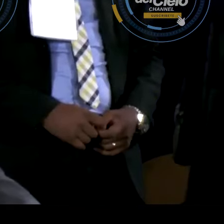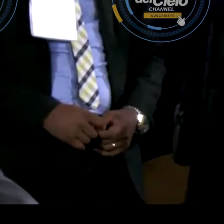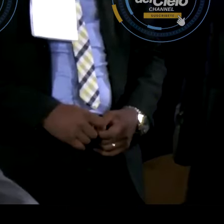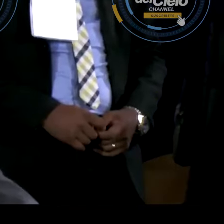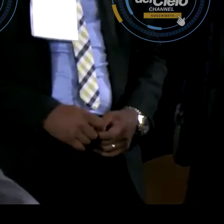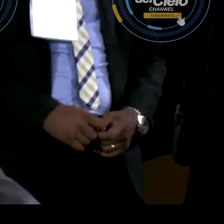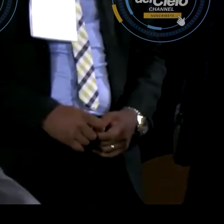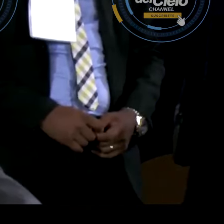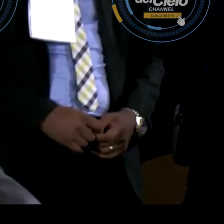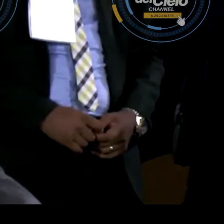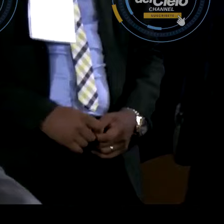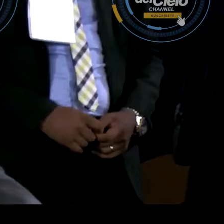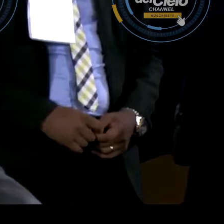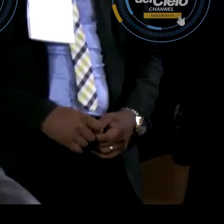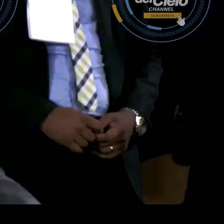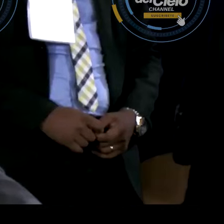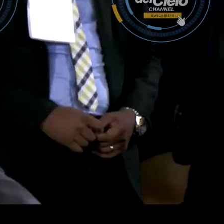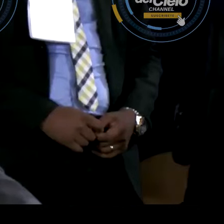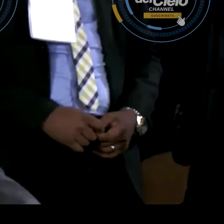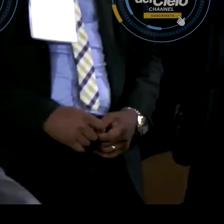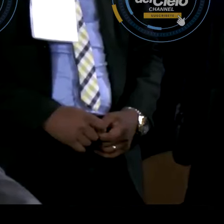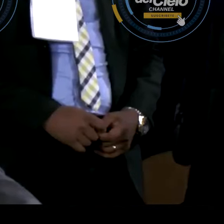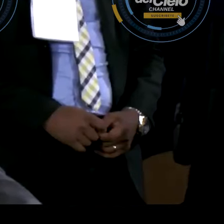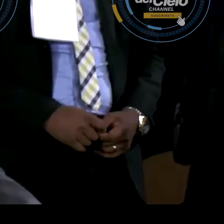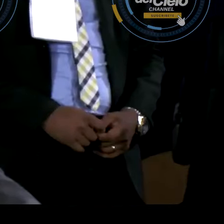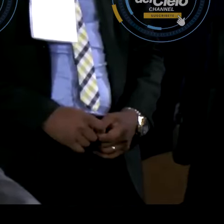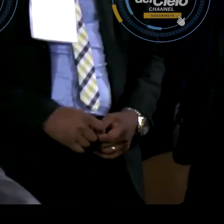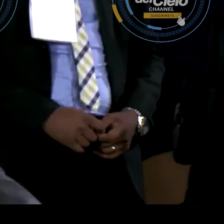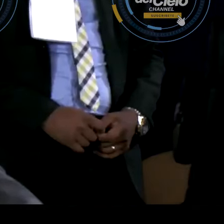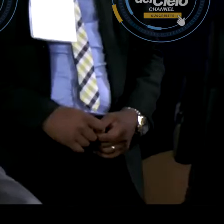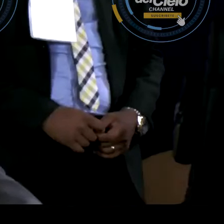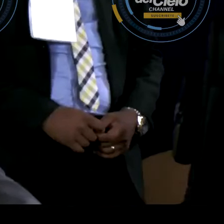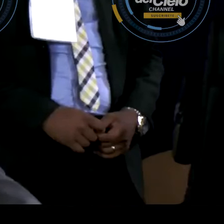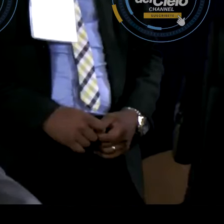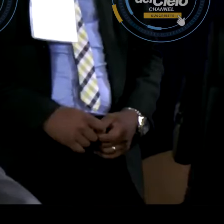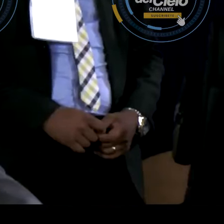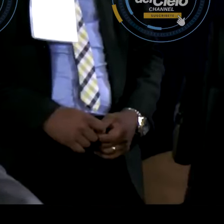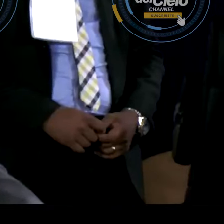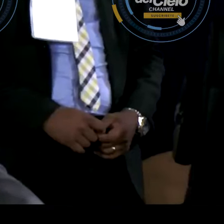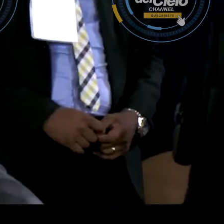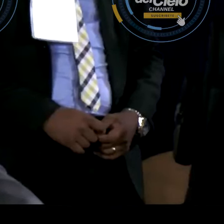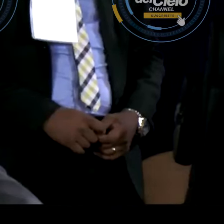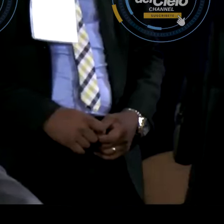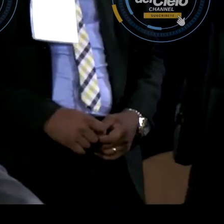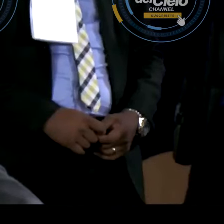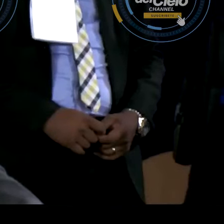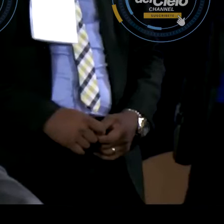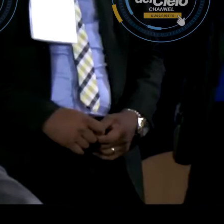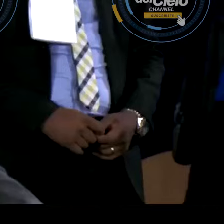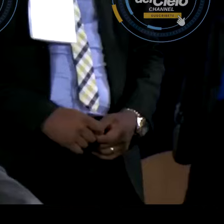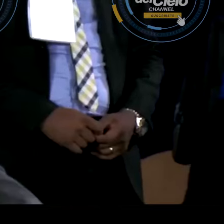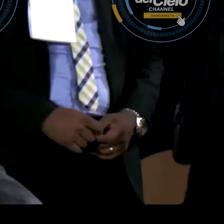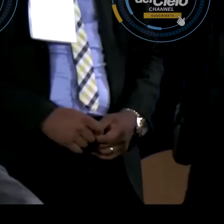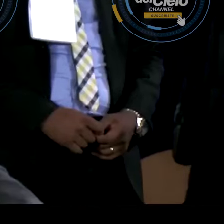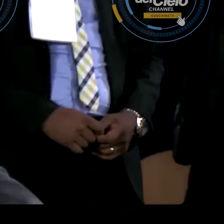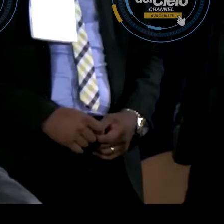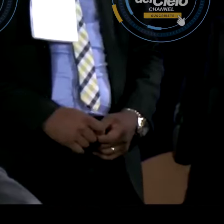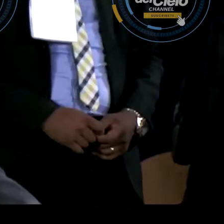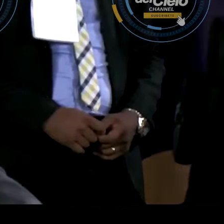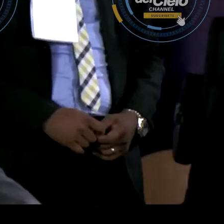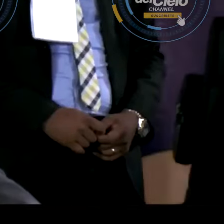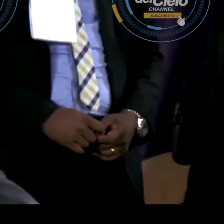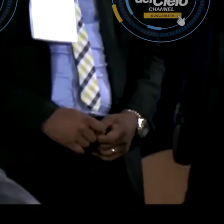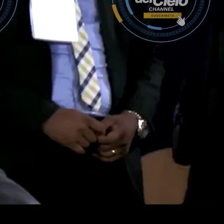Oh, Dios, rompe las cadenas. Abre sus mentes,